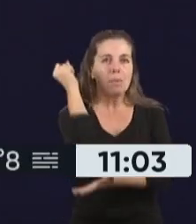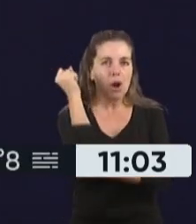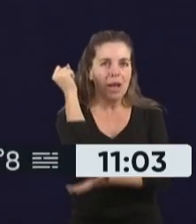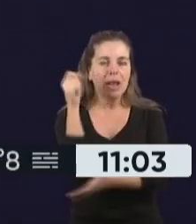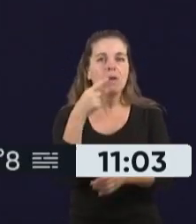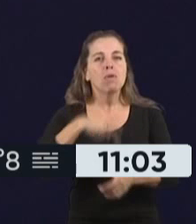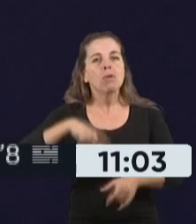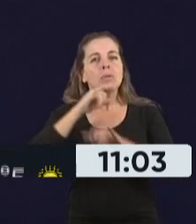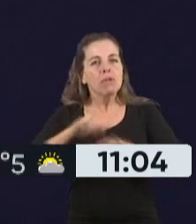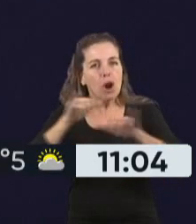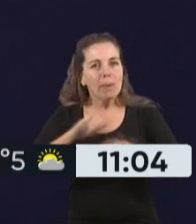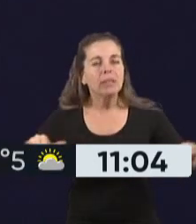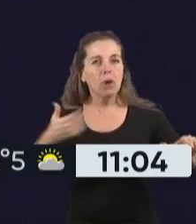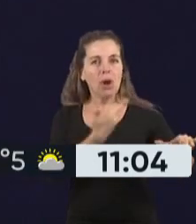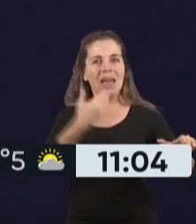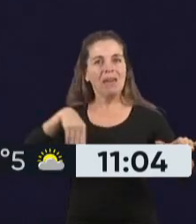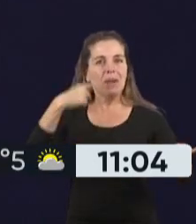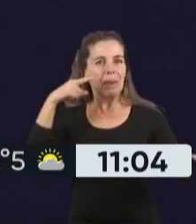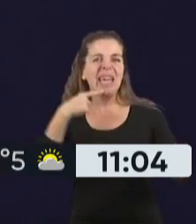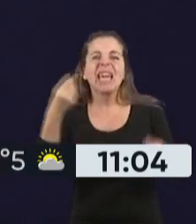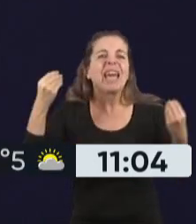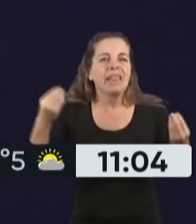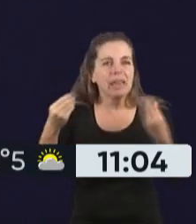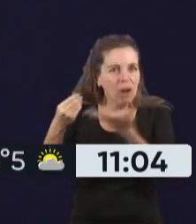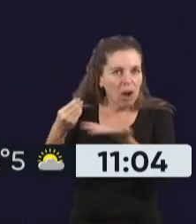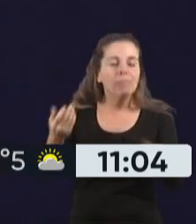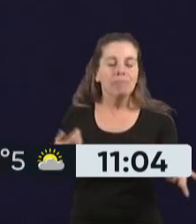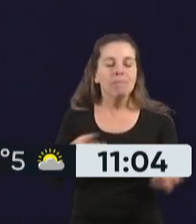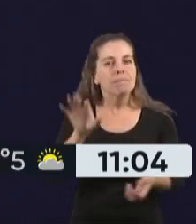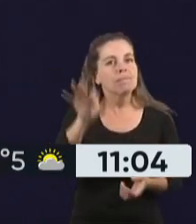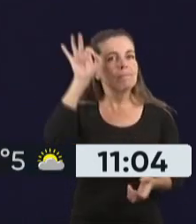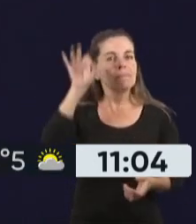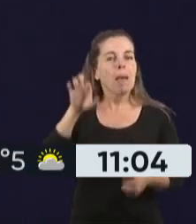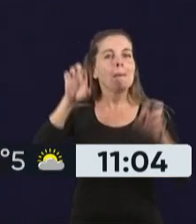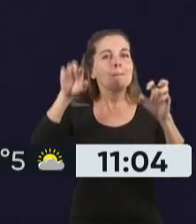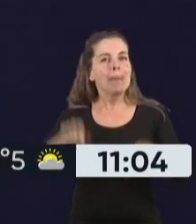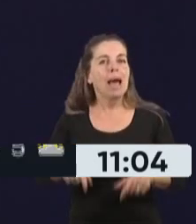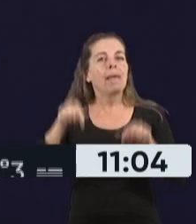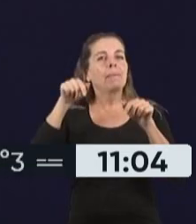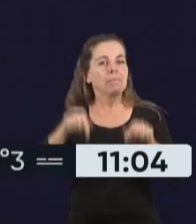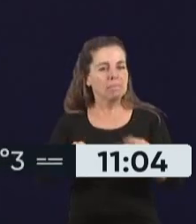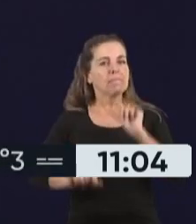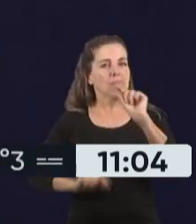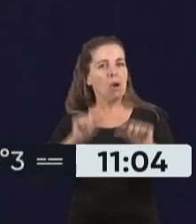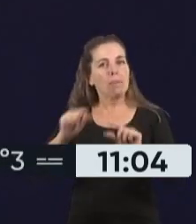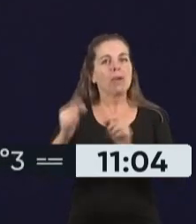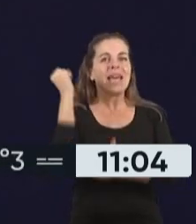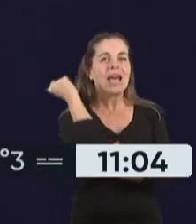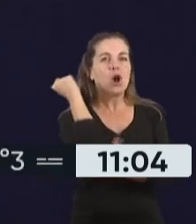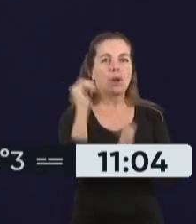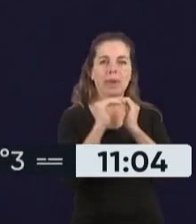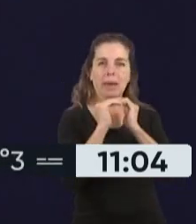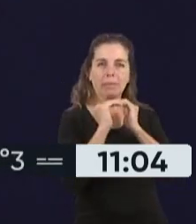reporte, donde básicamente destaca el plan de estabilización que está llevando adelante el presidente